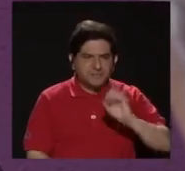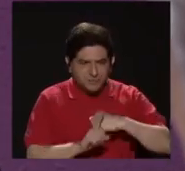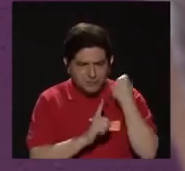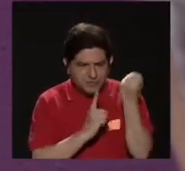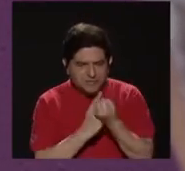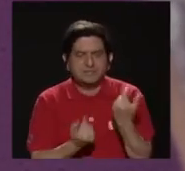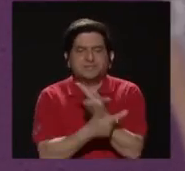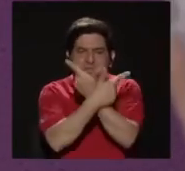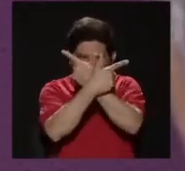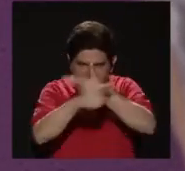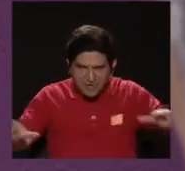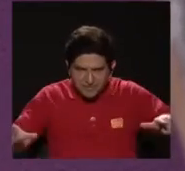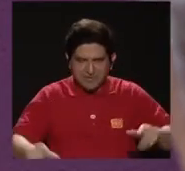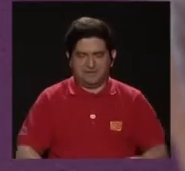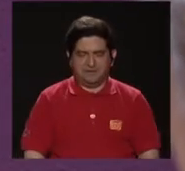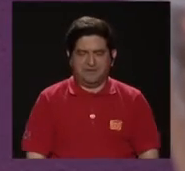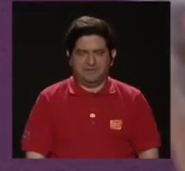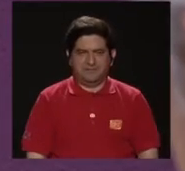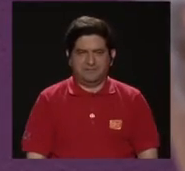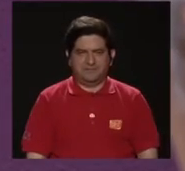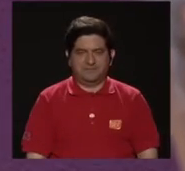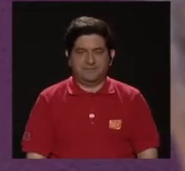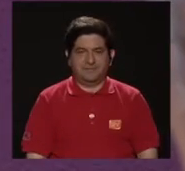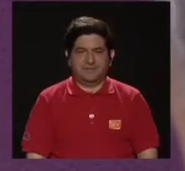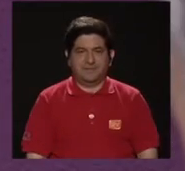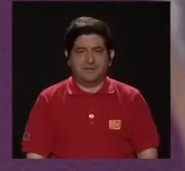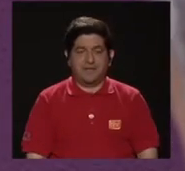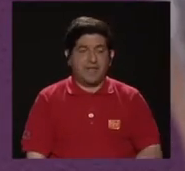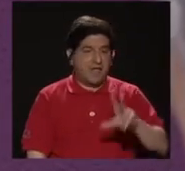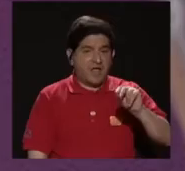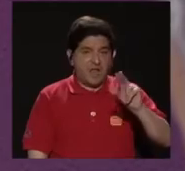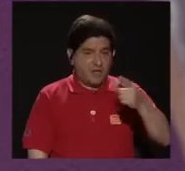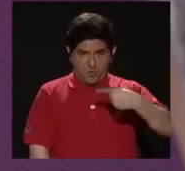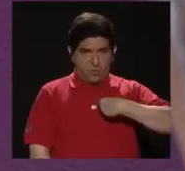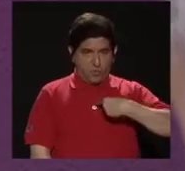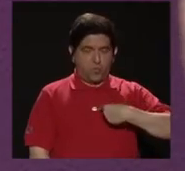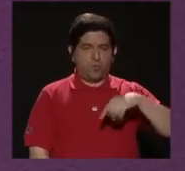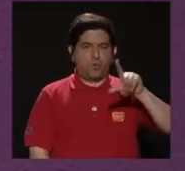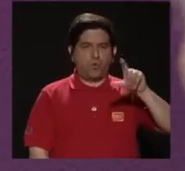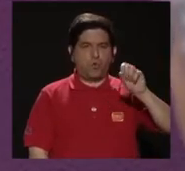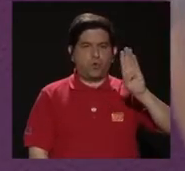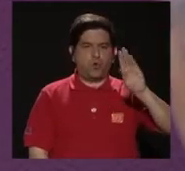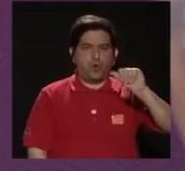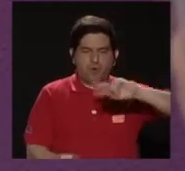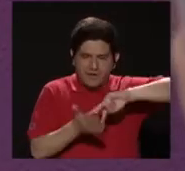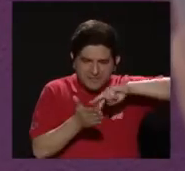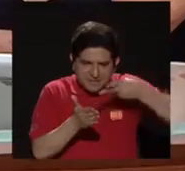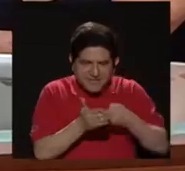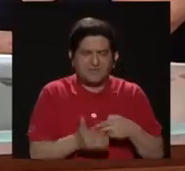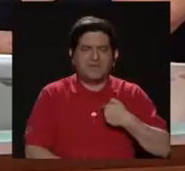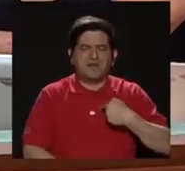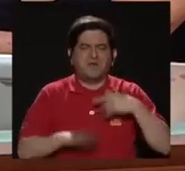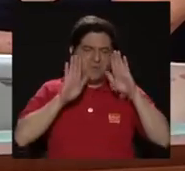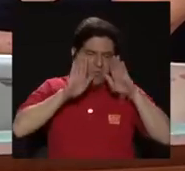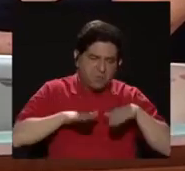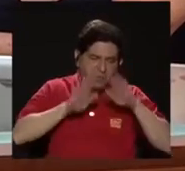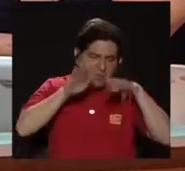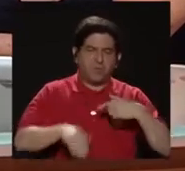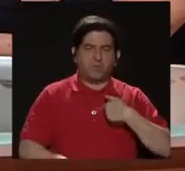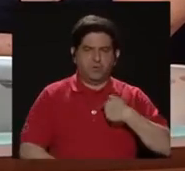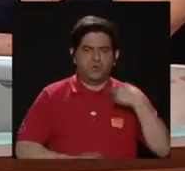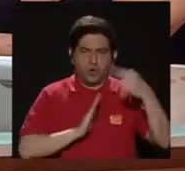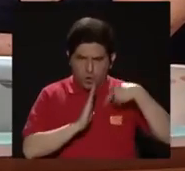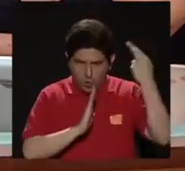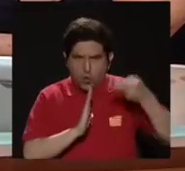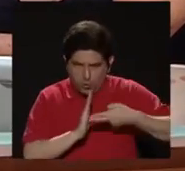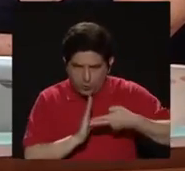de libertad, y que el no ser lobas, pues, es estar sujeta, sometida. El personaje que yo encarno,